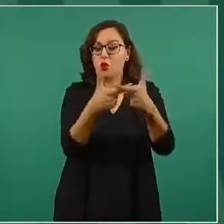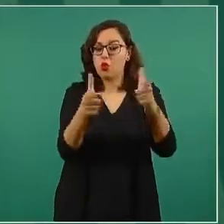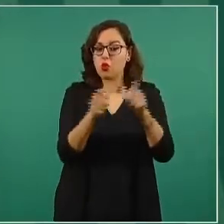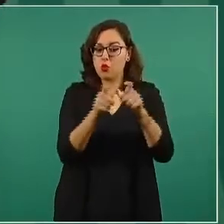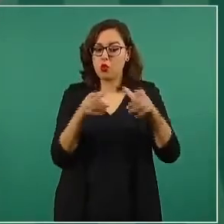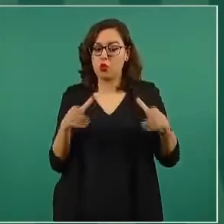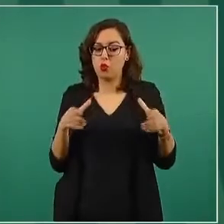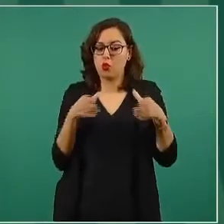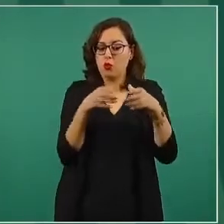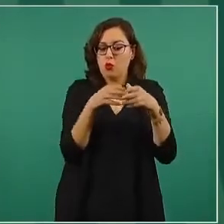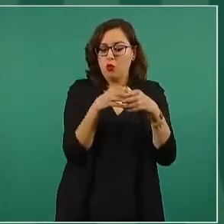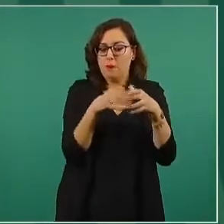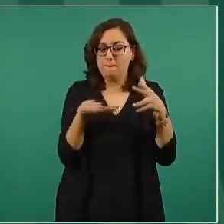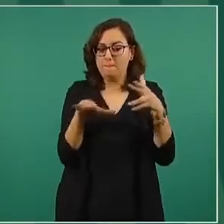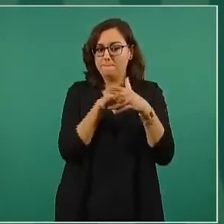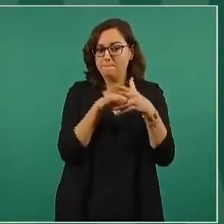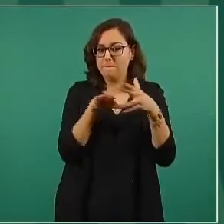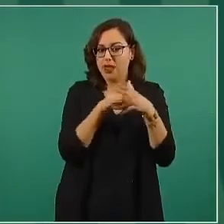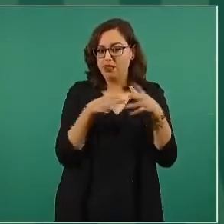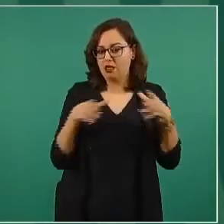de clase media,